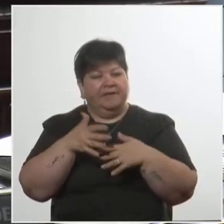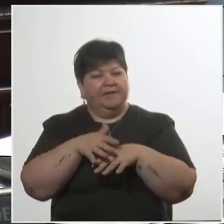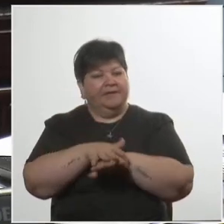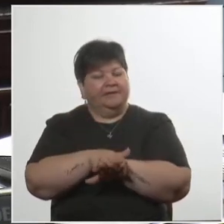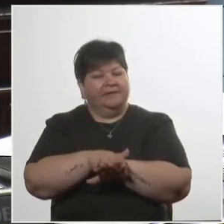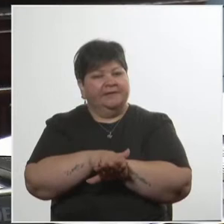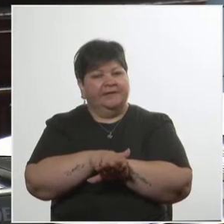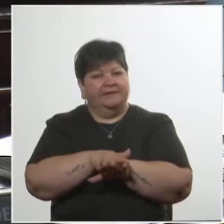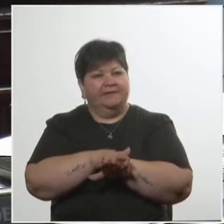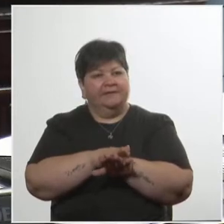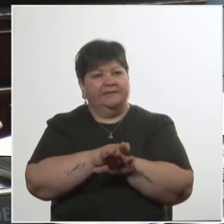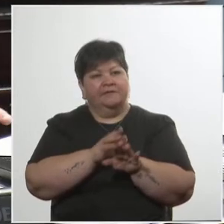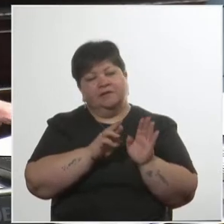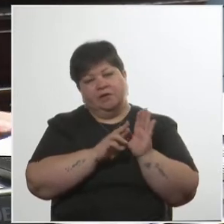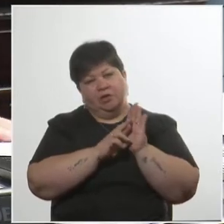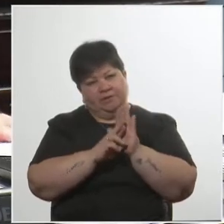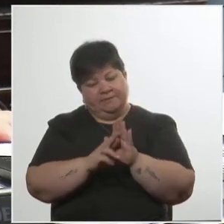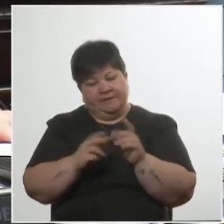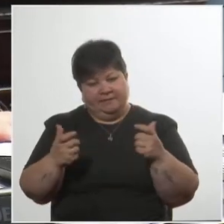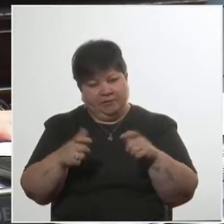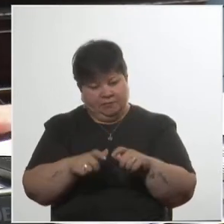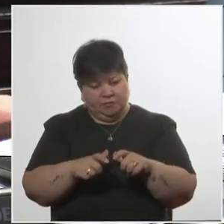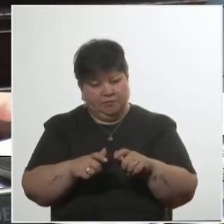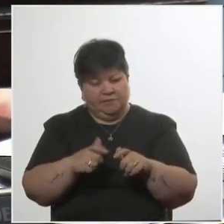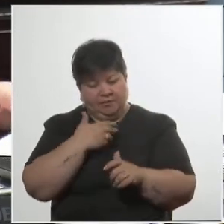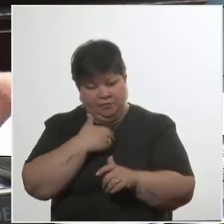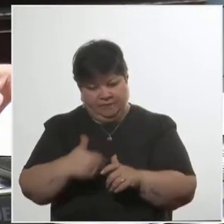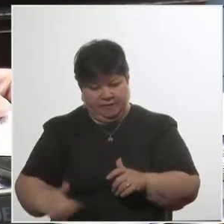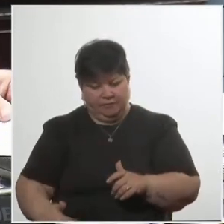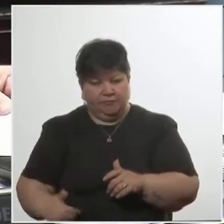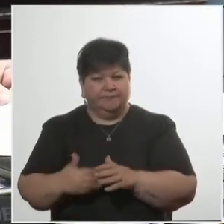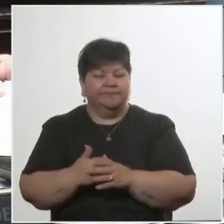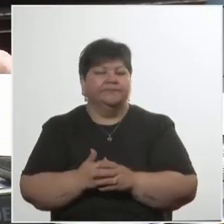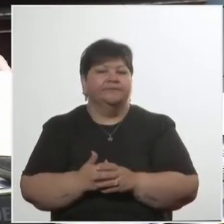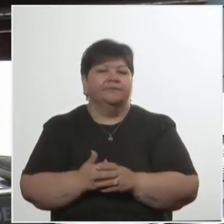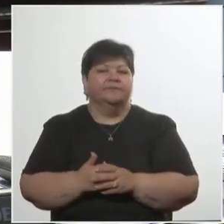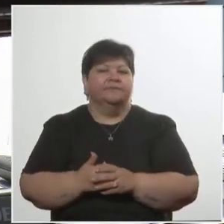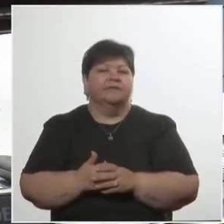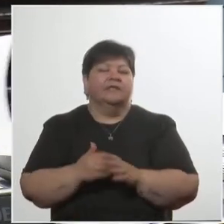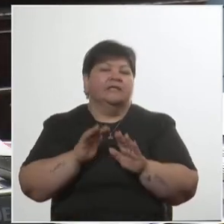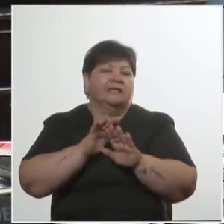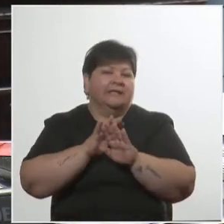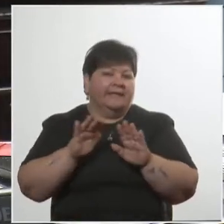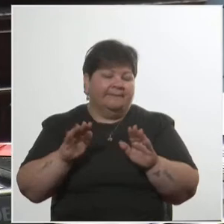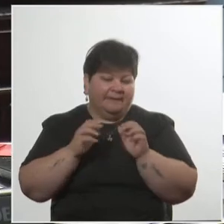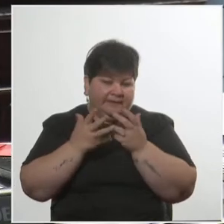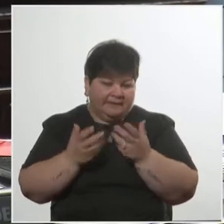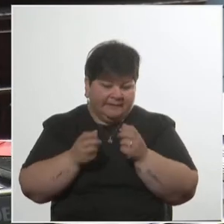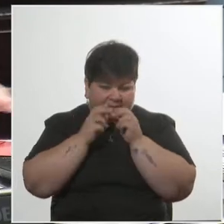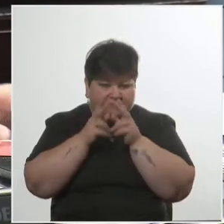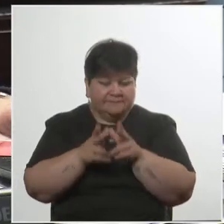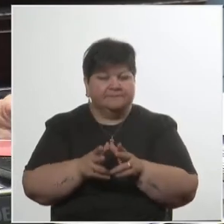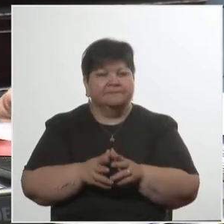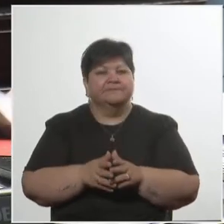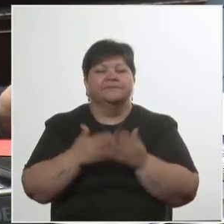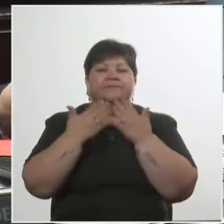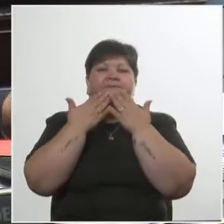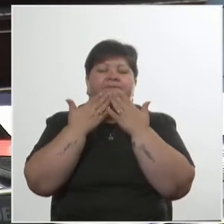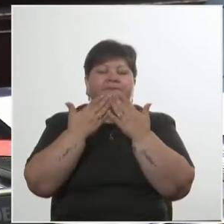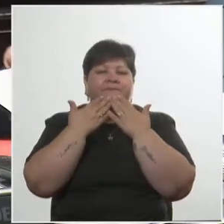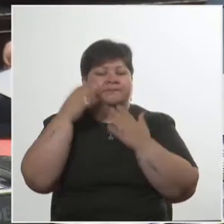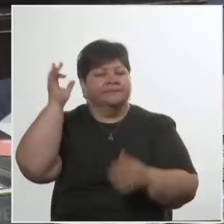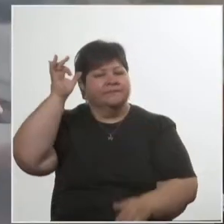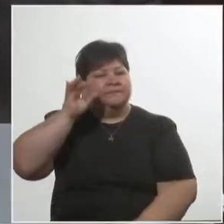representantes en esa comisión de la coalición era cuando quería señalar señora presidenta Gracias senador senador